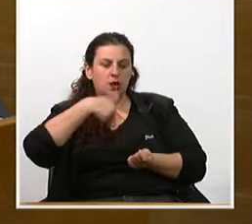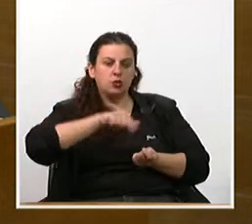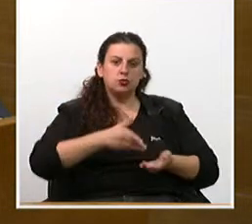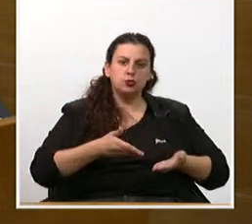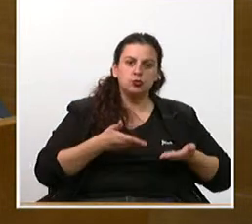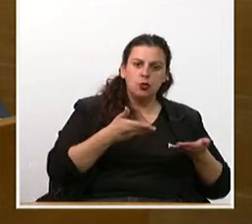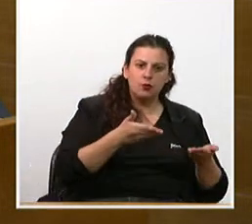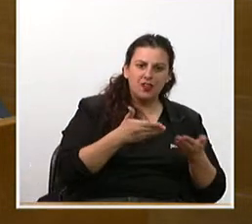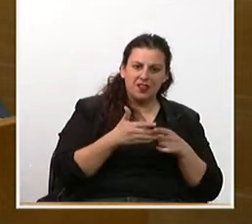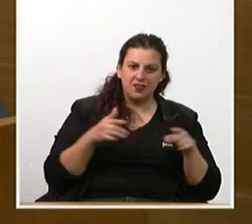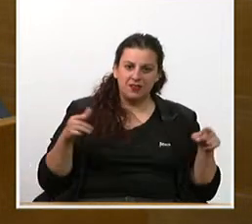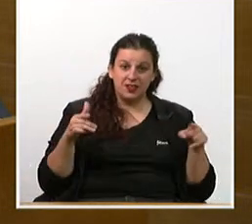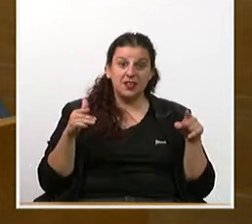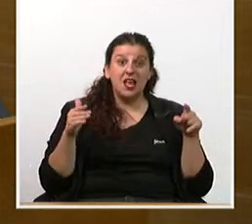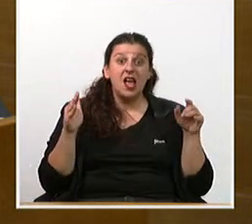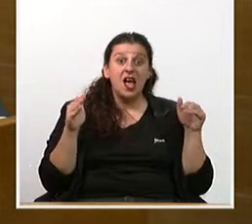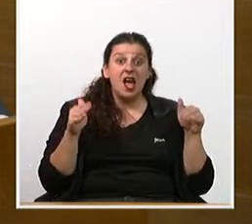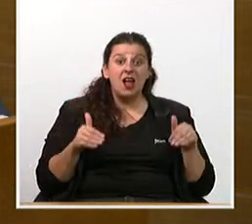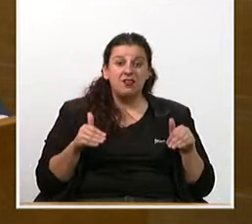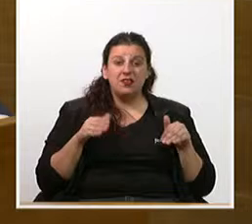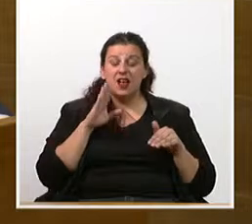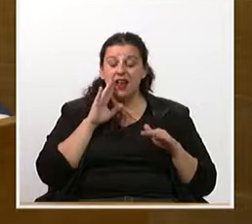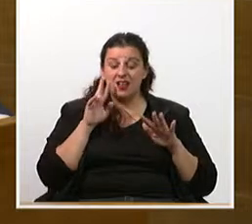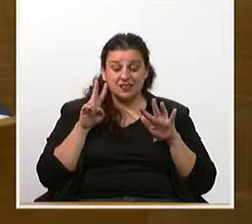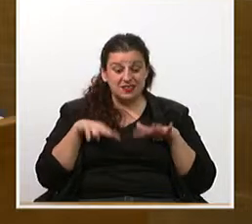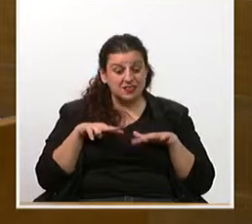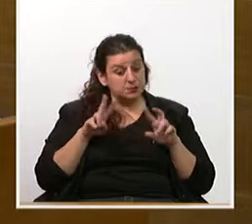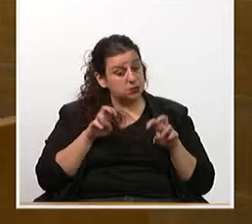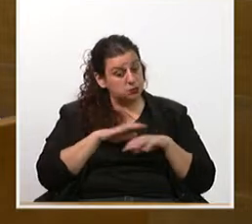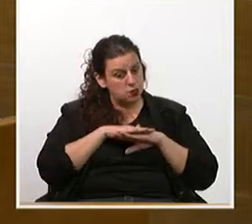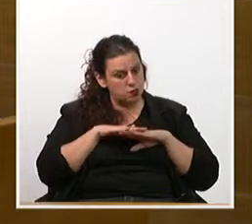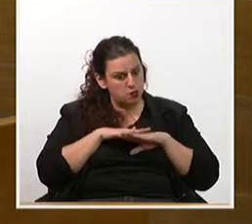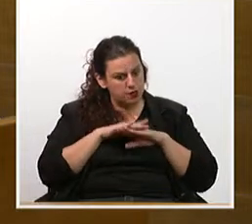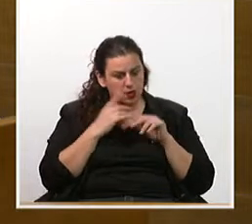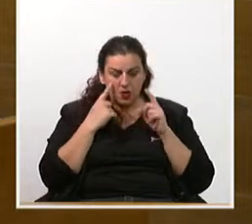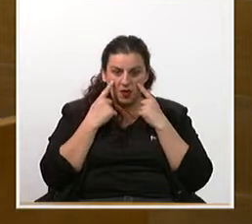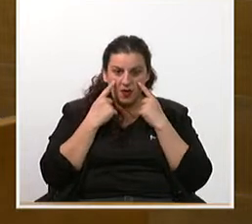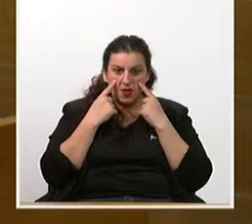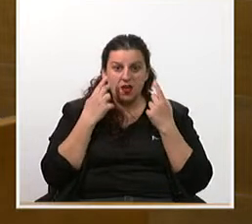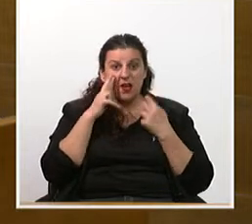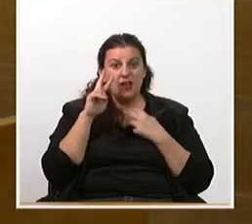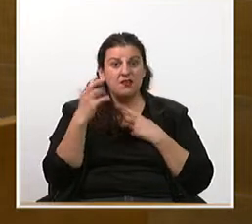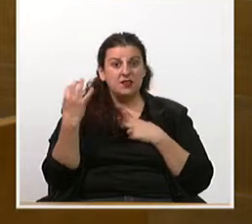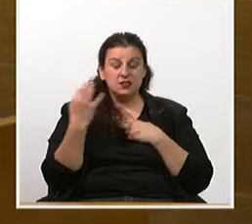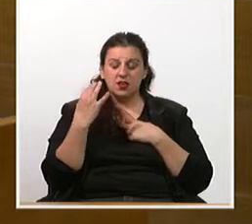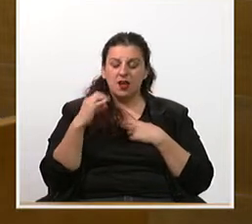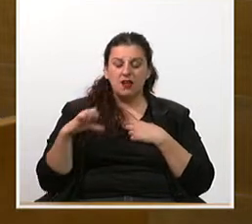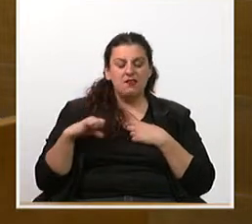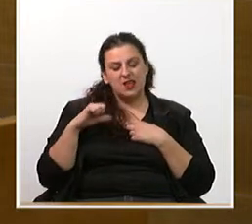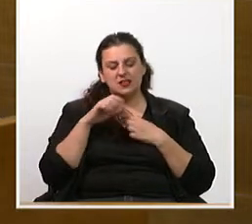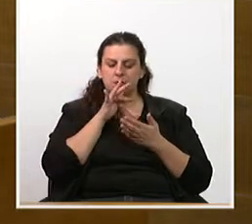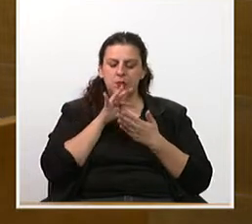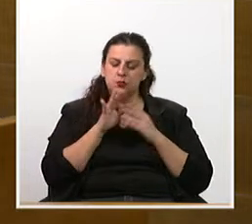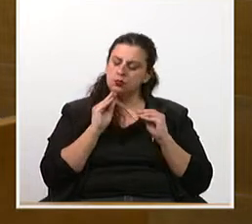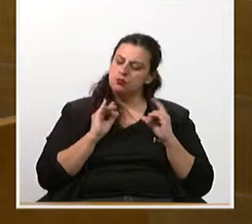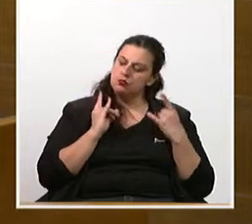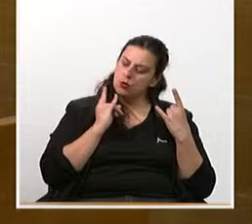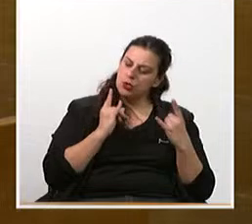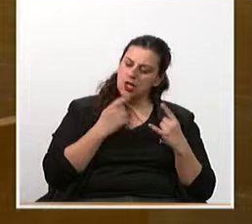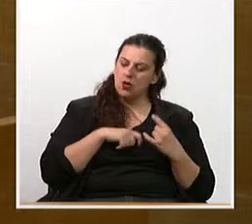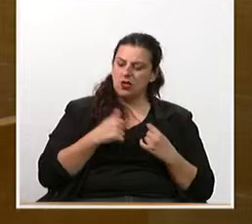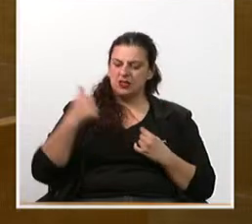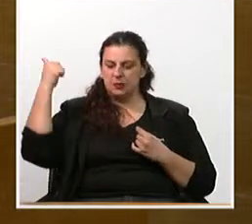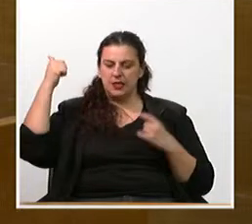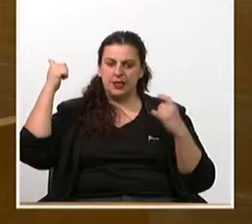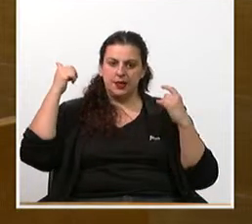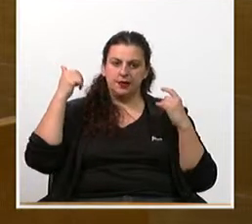definitiva y como les decía en estos 7 meses de nuevo consell hemos visto que frente a Las falsas promesas del botanic y el gobierno de España el